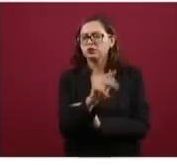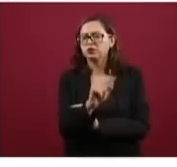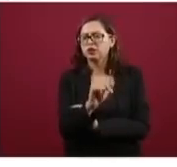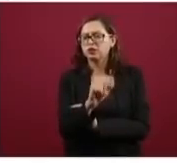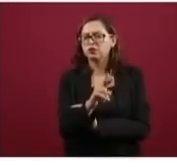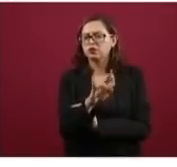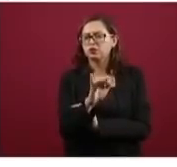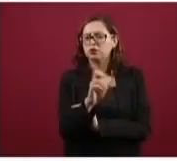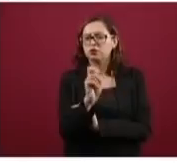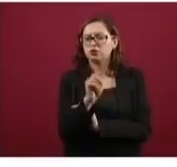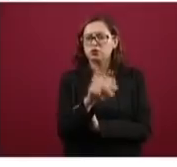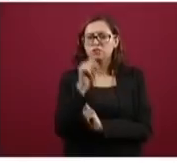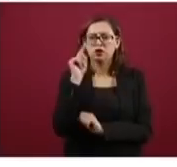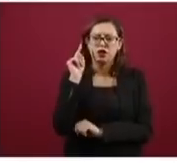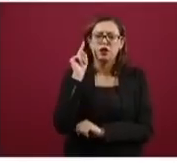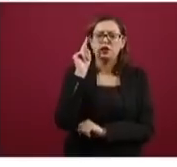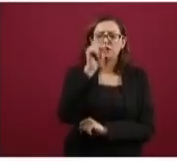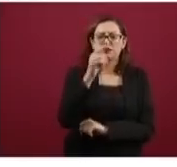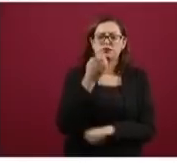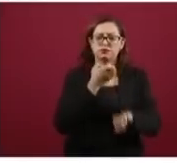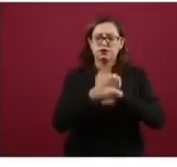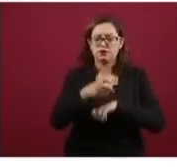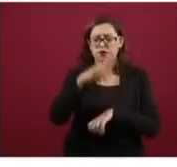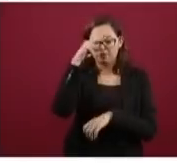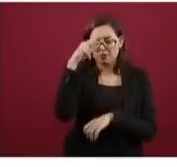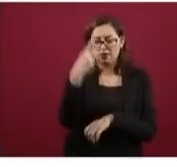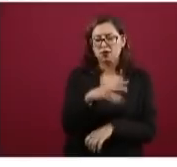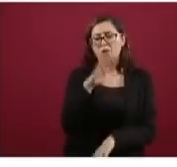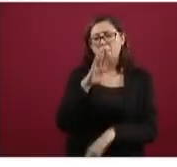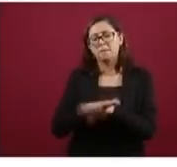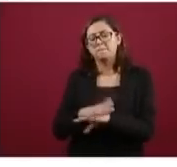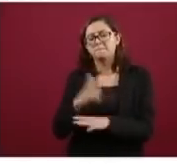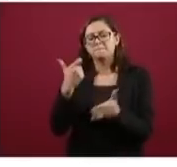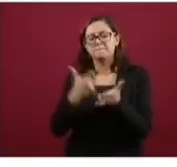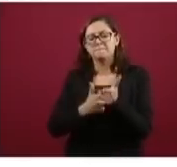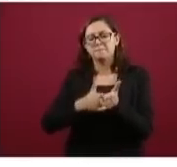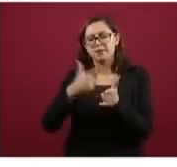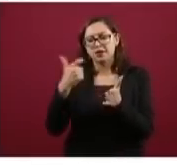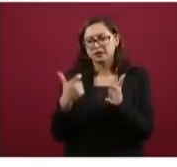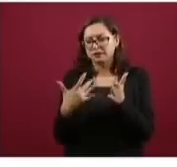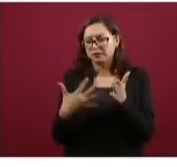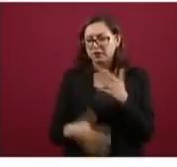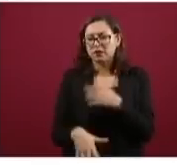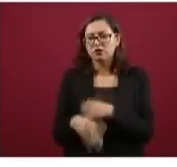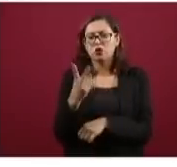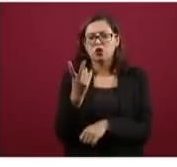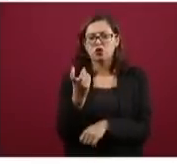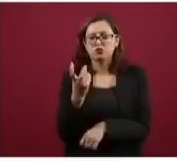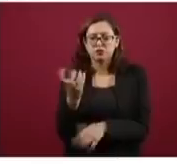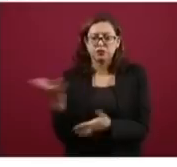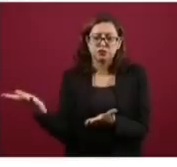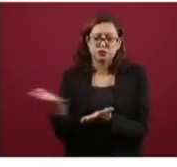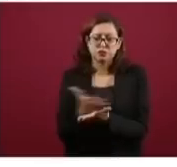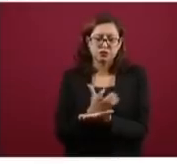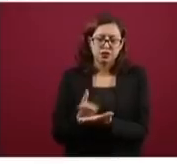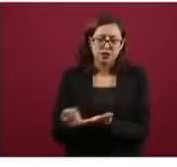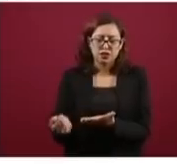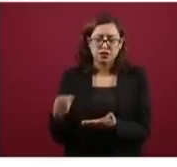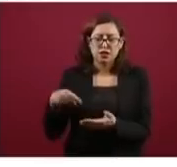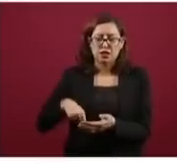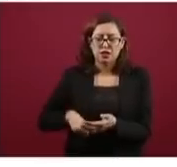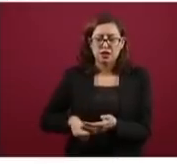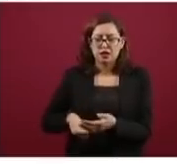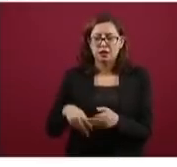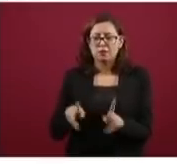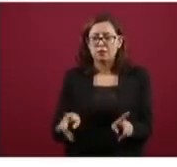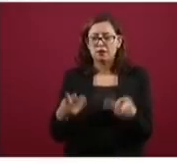sumpango estado de mexico mientras que el más económico con el menor marquen un margen de 2 pesos 29 centavos por litro lo